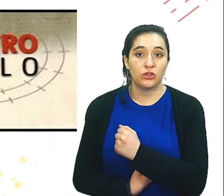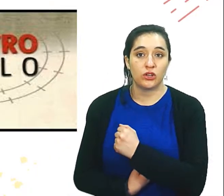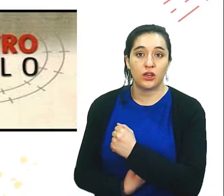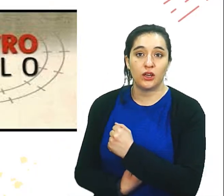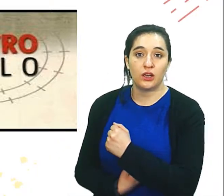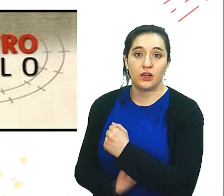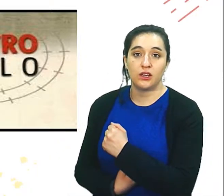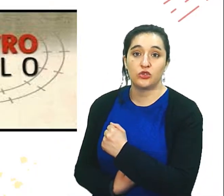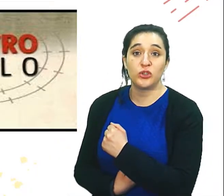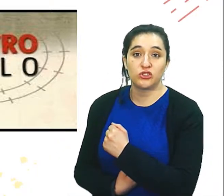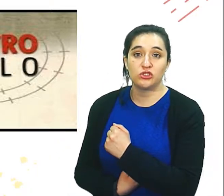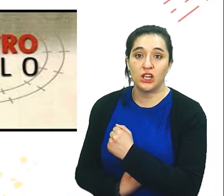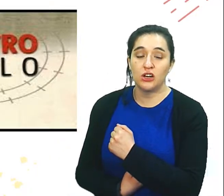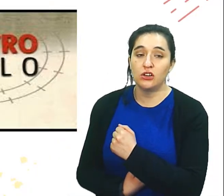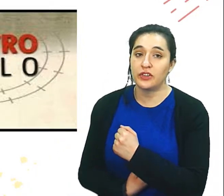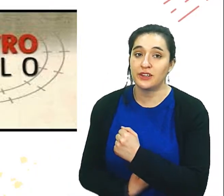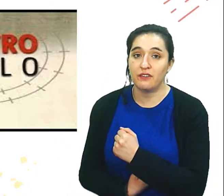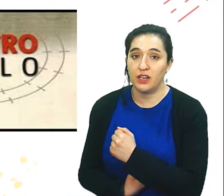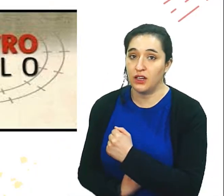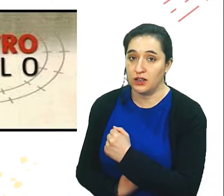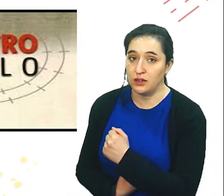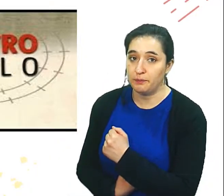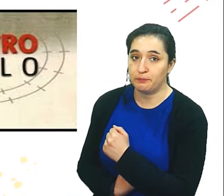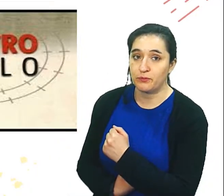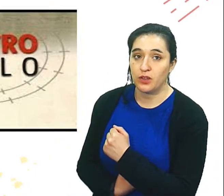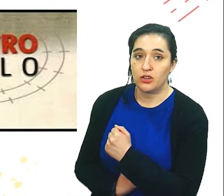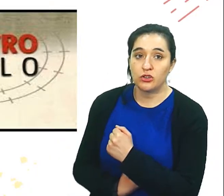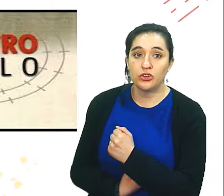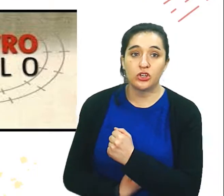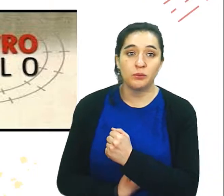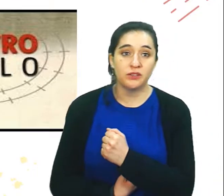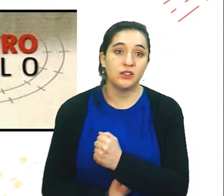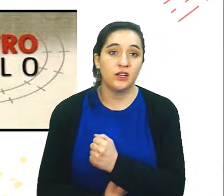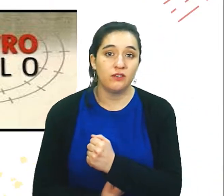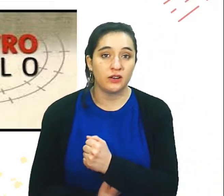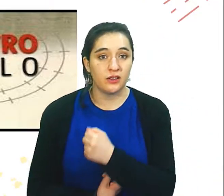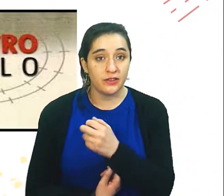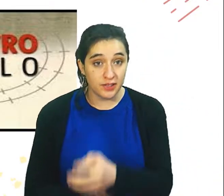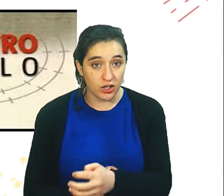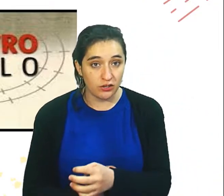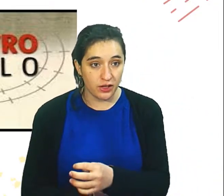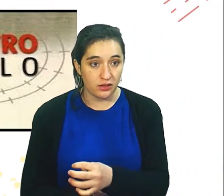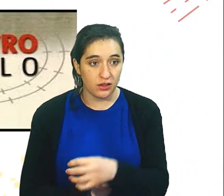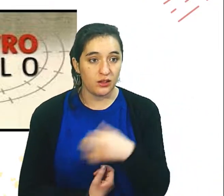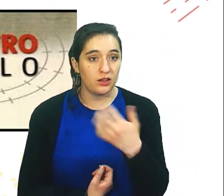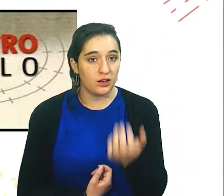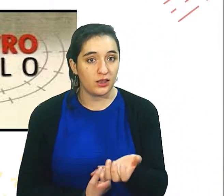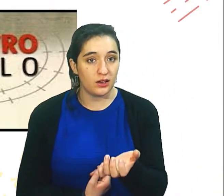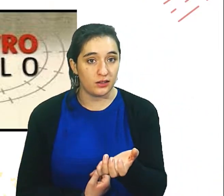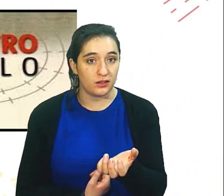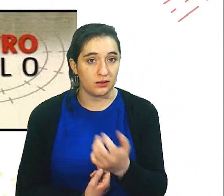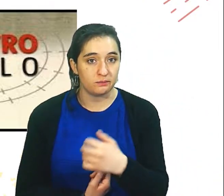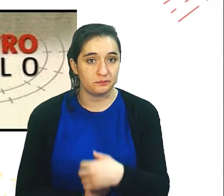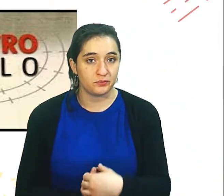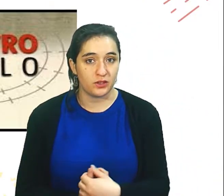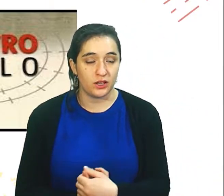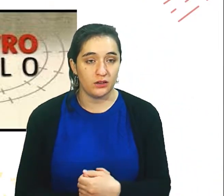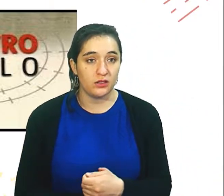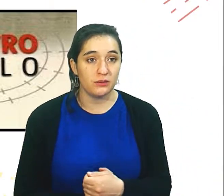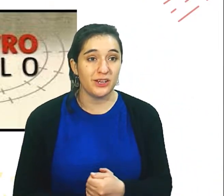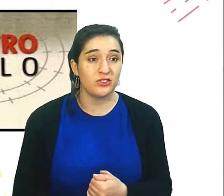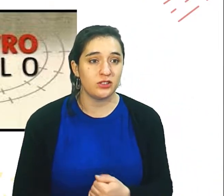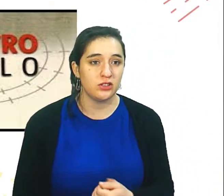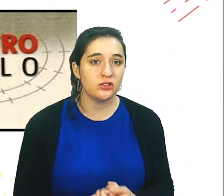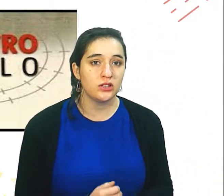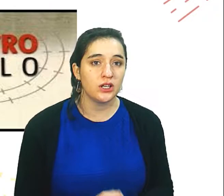videos que es Nuestro Siglo de TVN, donde comienzan a hablar desde el siglo XX en adelante. ¿Ya?